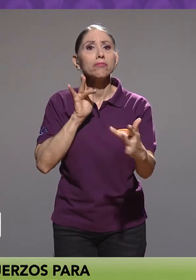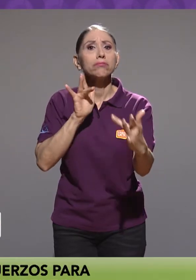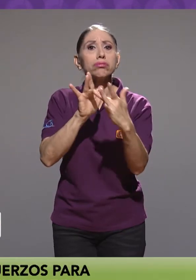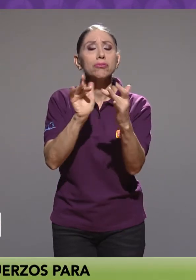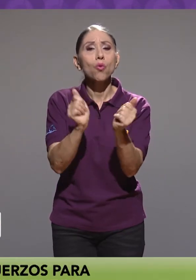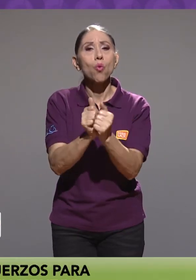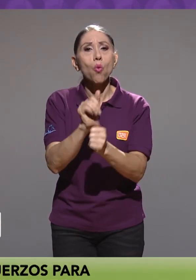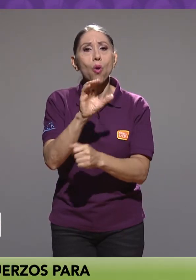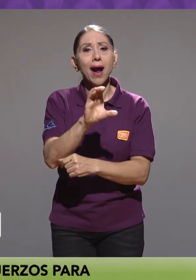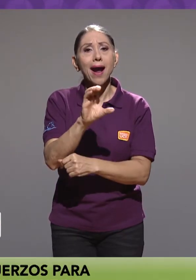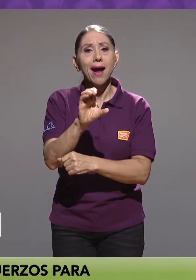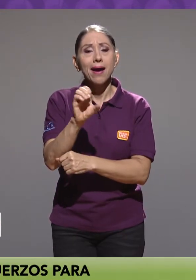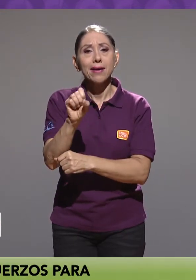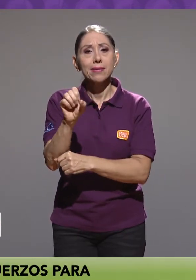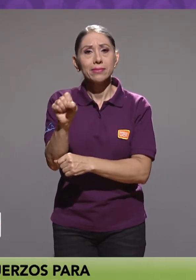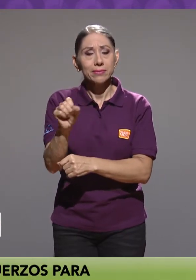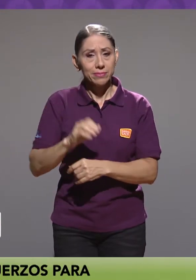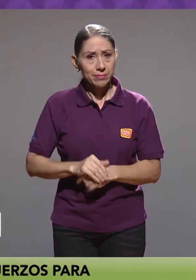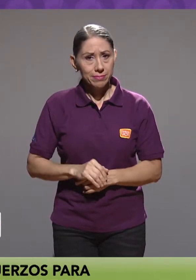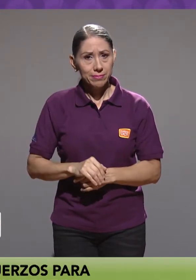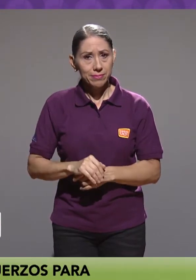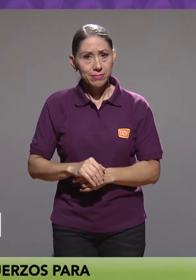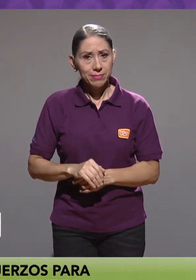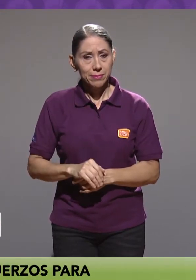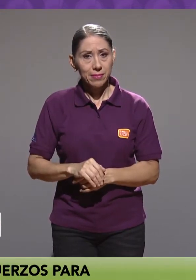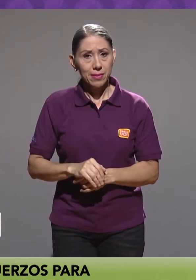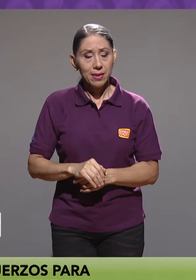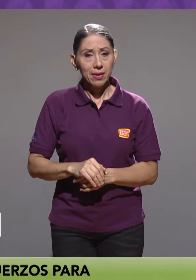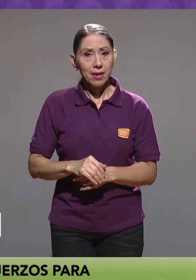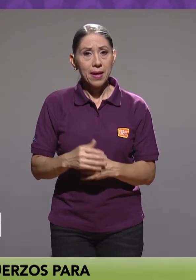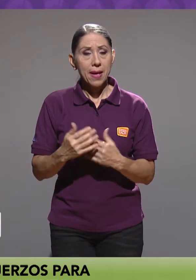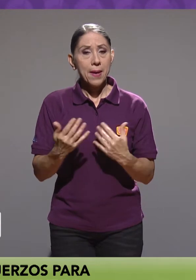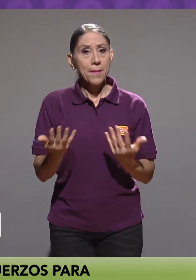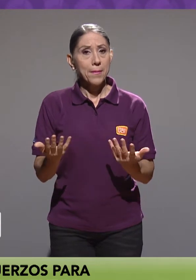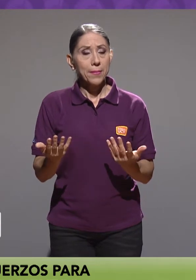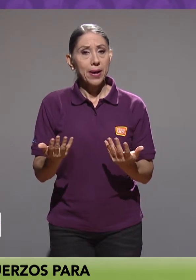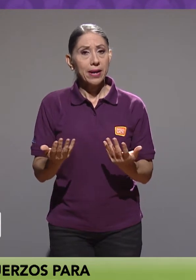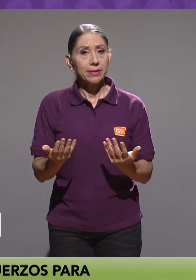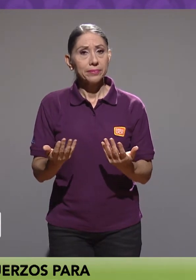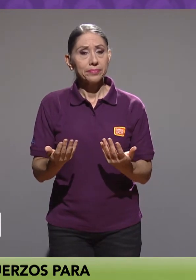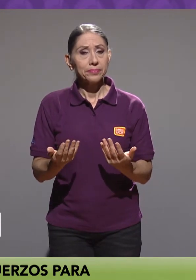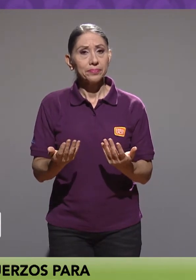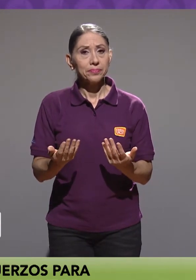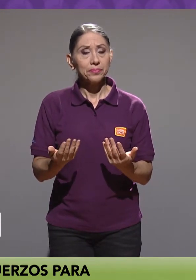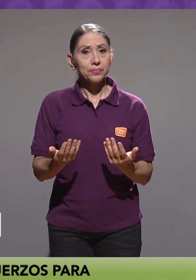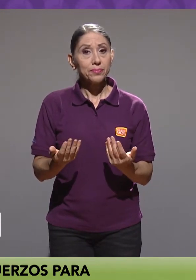coordinado con la Caja Costarricense de Seguro Social para que